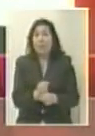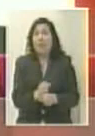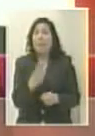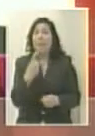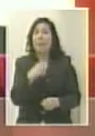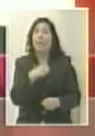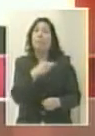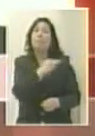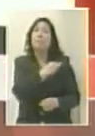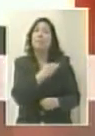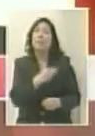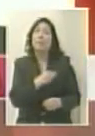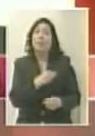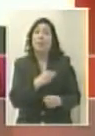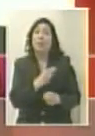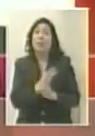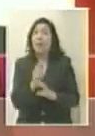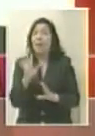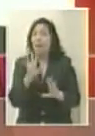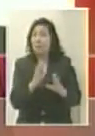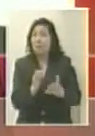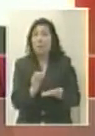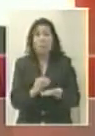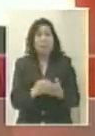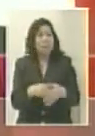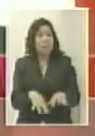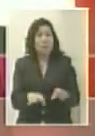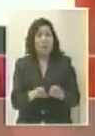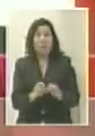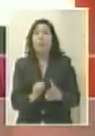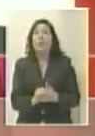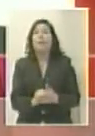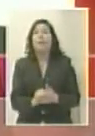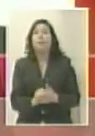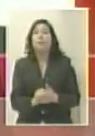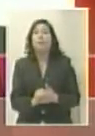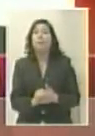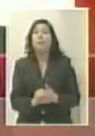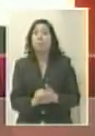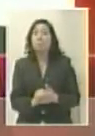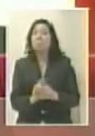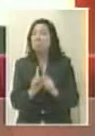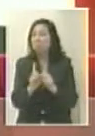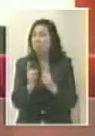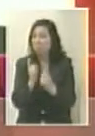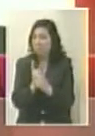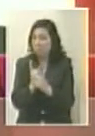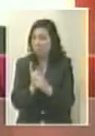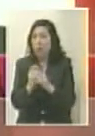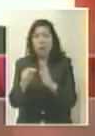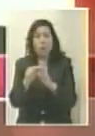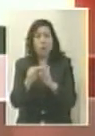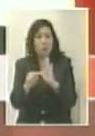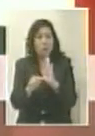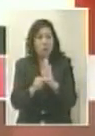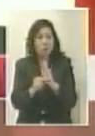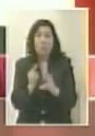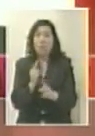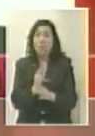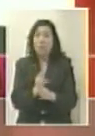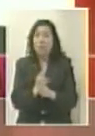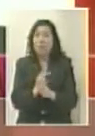para el Ministerio del Ambiente el elemento central. Hay a su vez cuestiones vinculadas a las normas de calidad